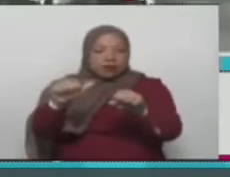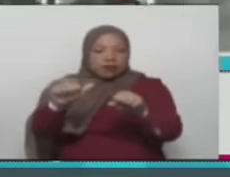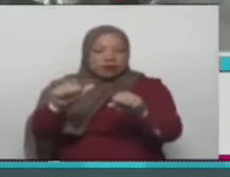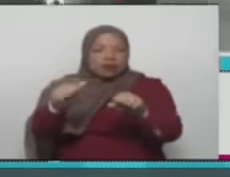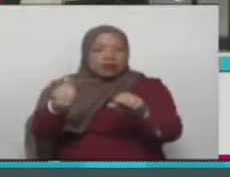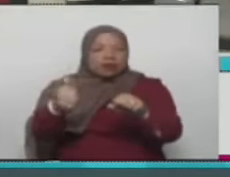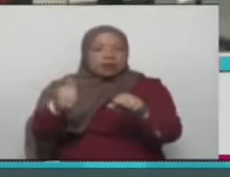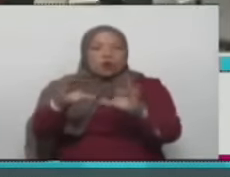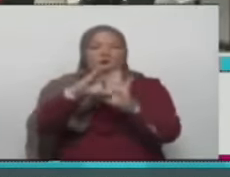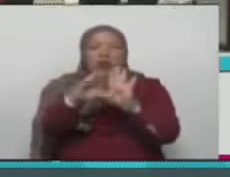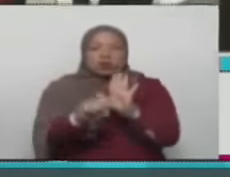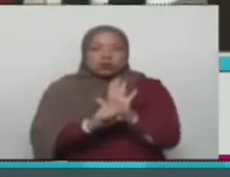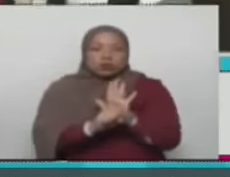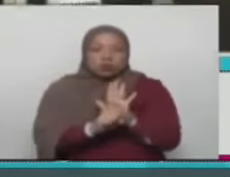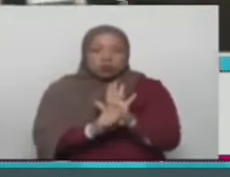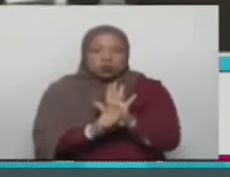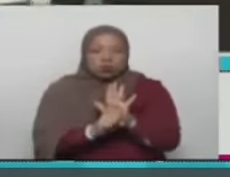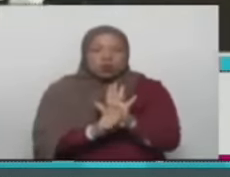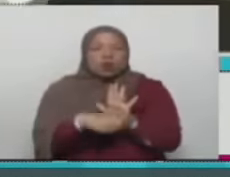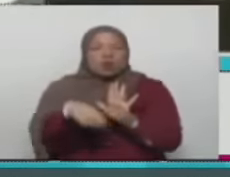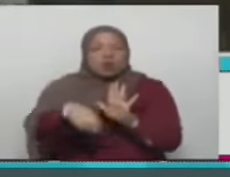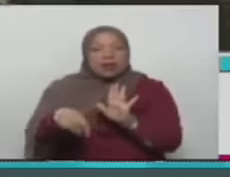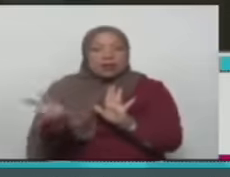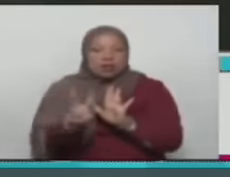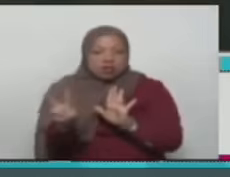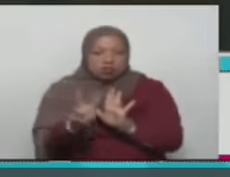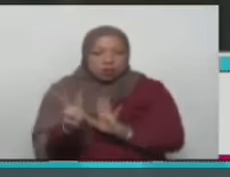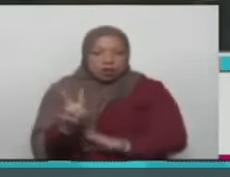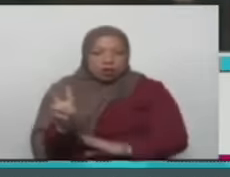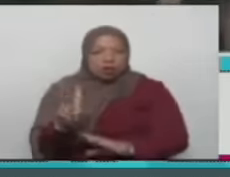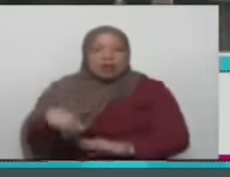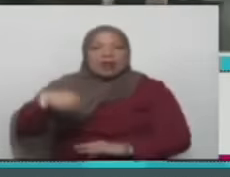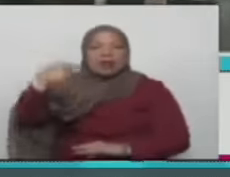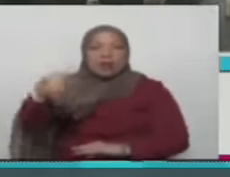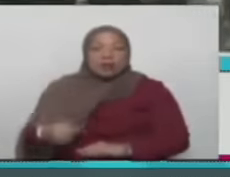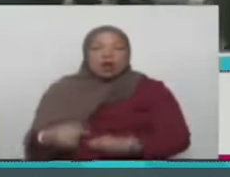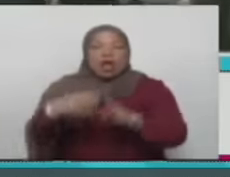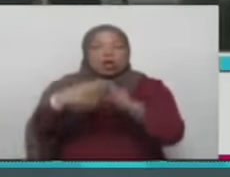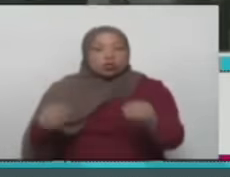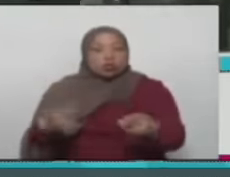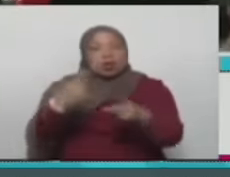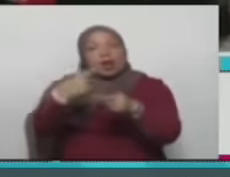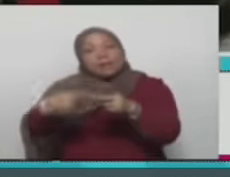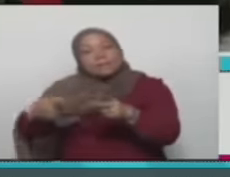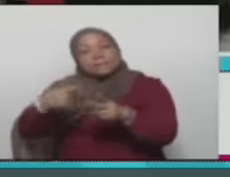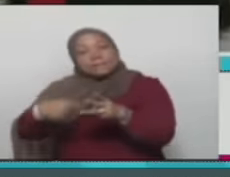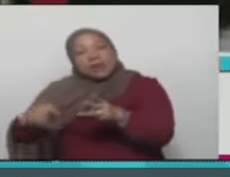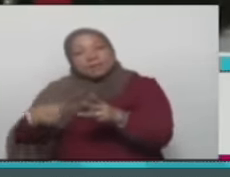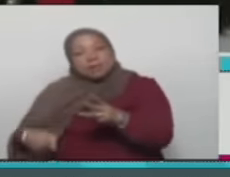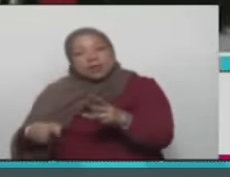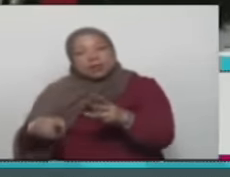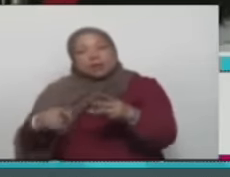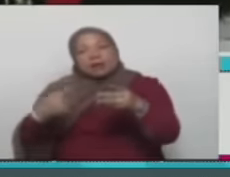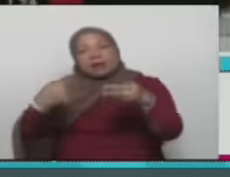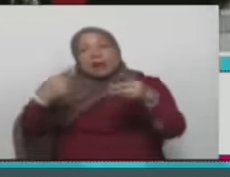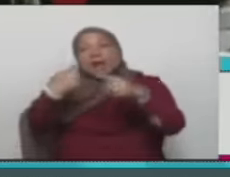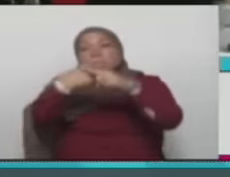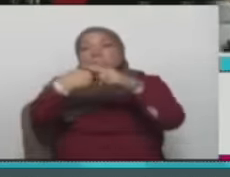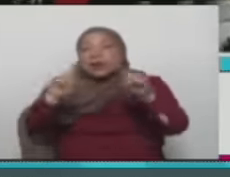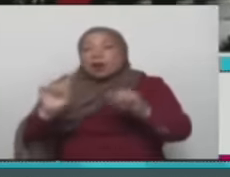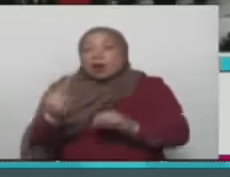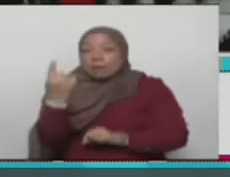la Constitución de la República. Y después vienen todas las demás. Pero la primera es esa.